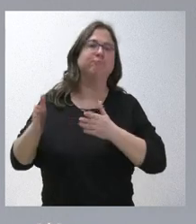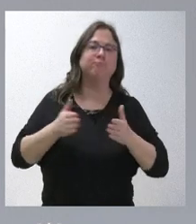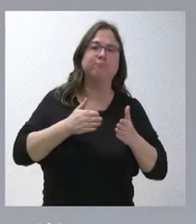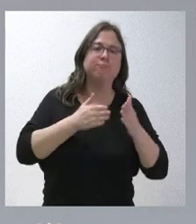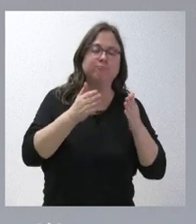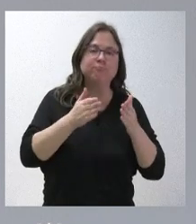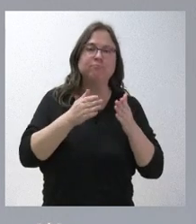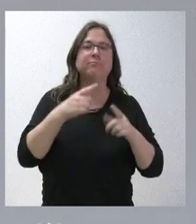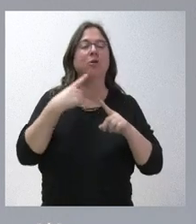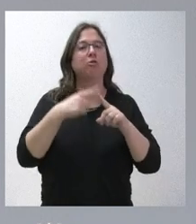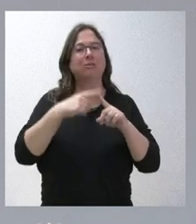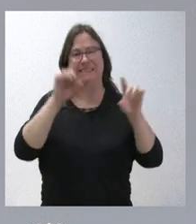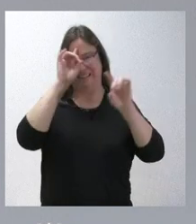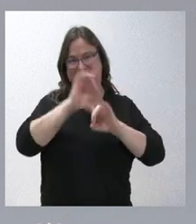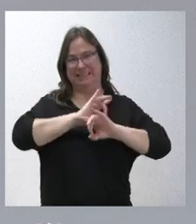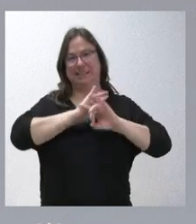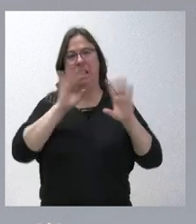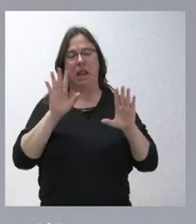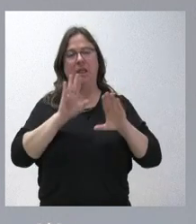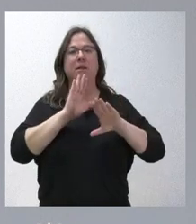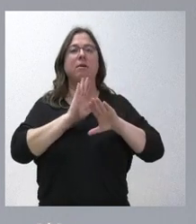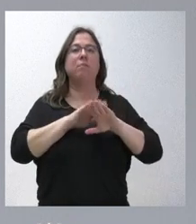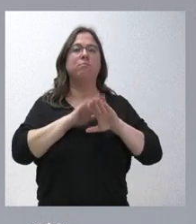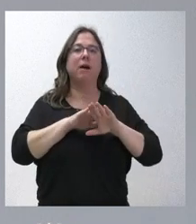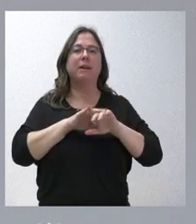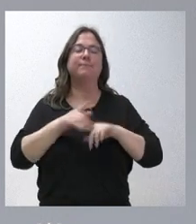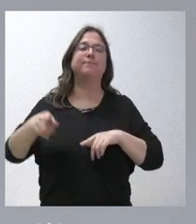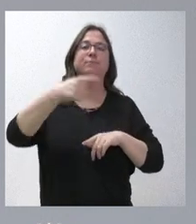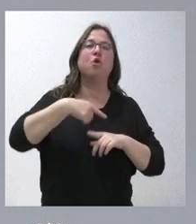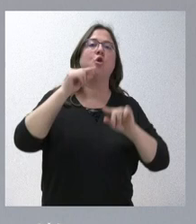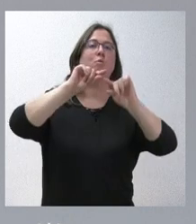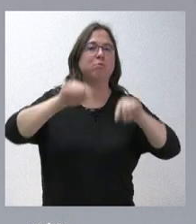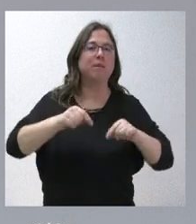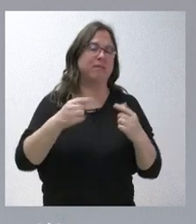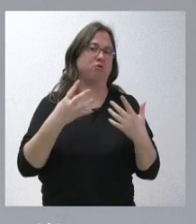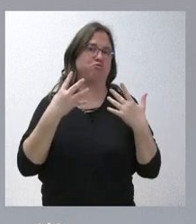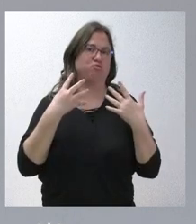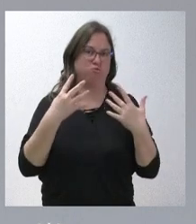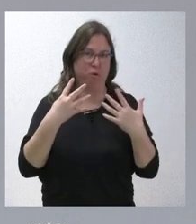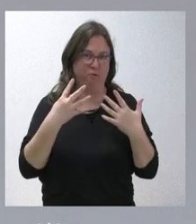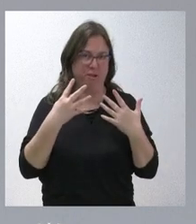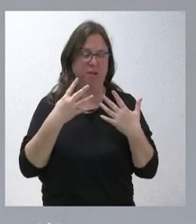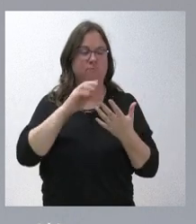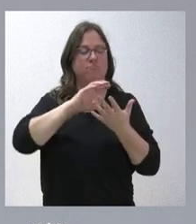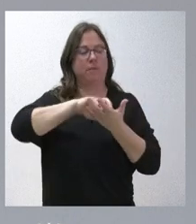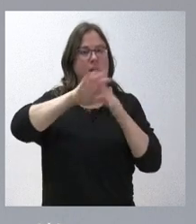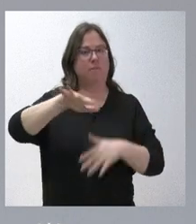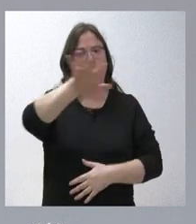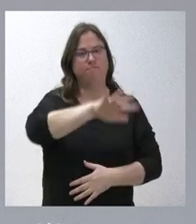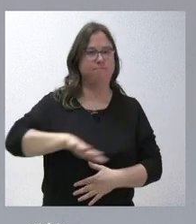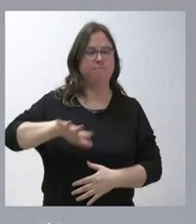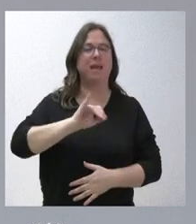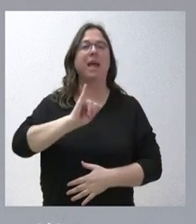reglas claras Y fijas que permita en el conjunto de las nueve provincias de la comunidad Autónoma de Castilla León ver con Qué entidades